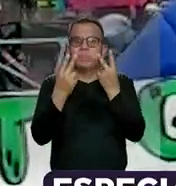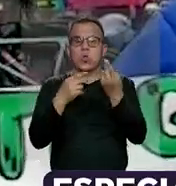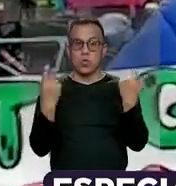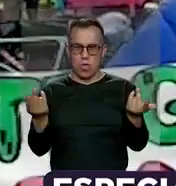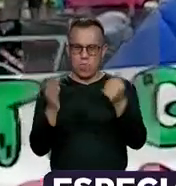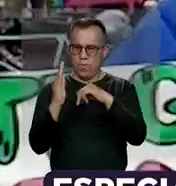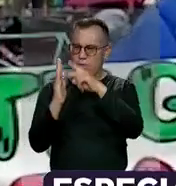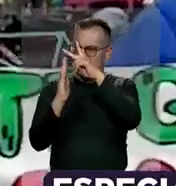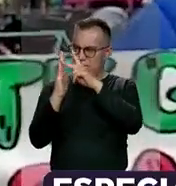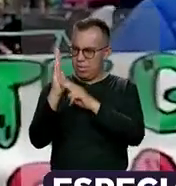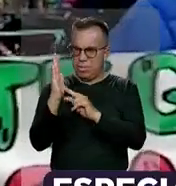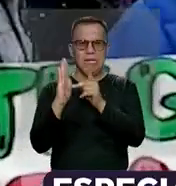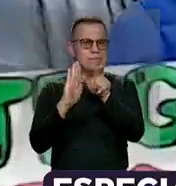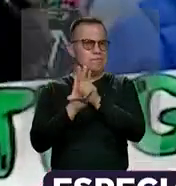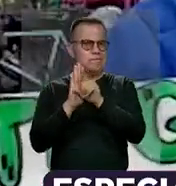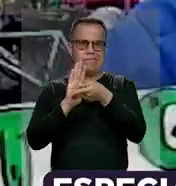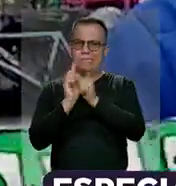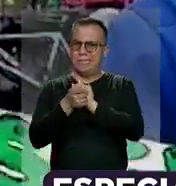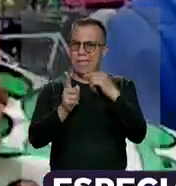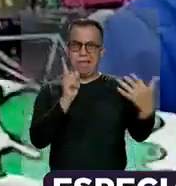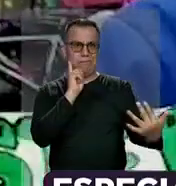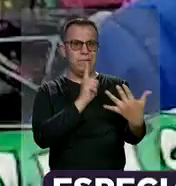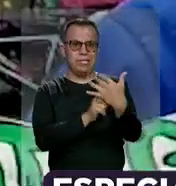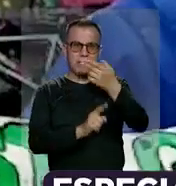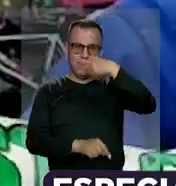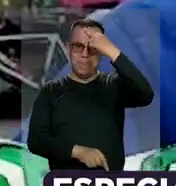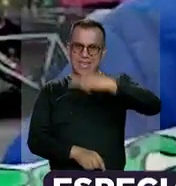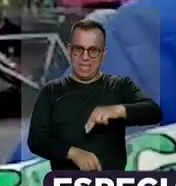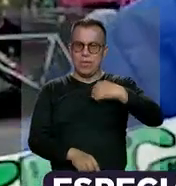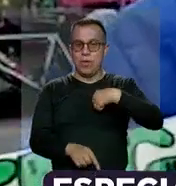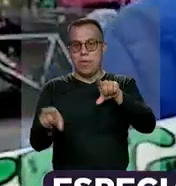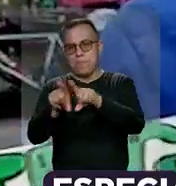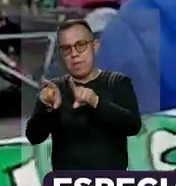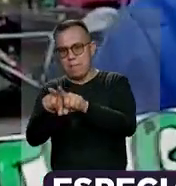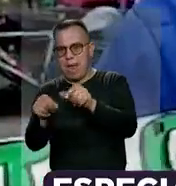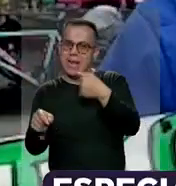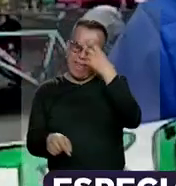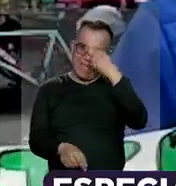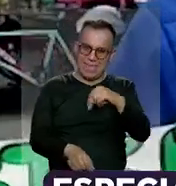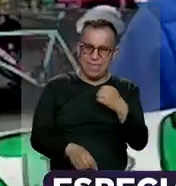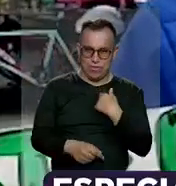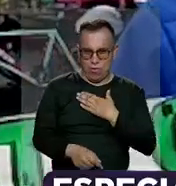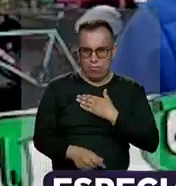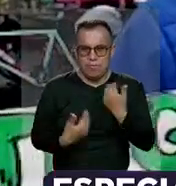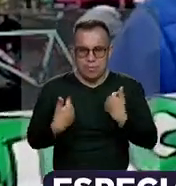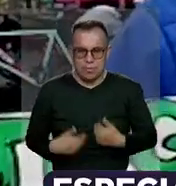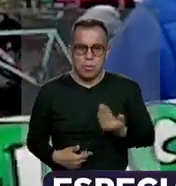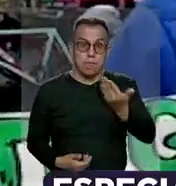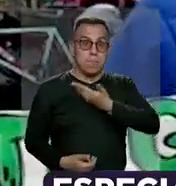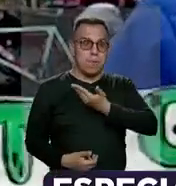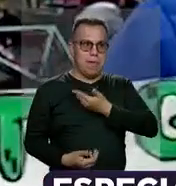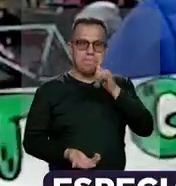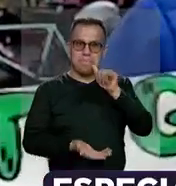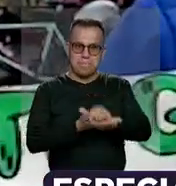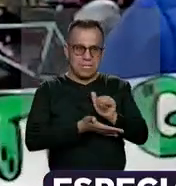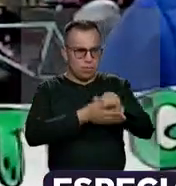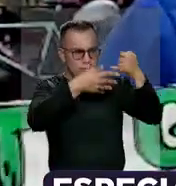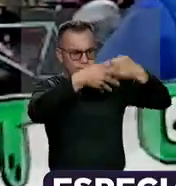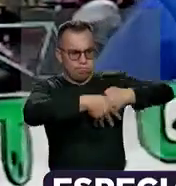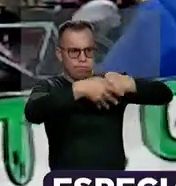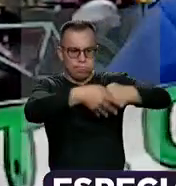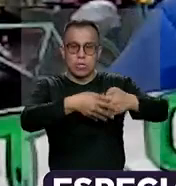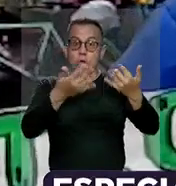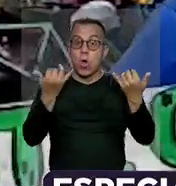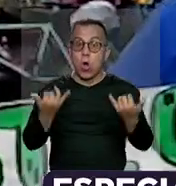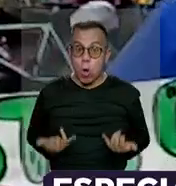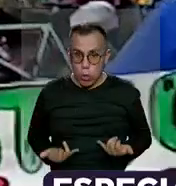reforma tributaria era totalmente lesiva para sus hijos, en el caso de mi hermana y conmigo. Eso era, y gracias a estas marchas, eso